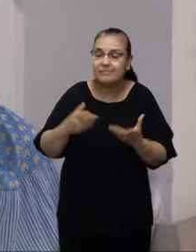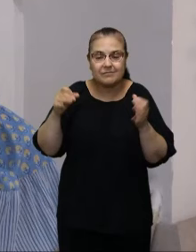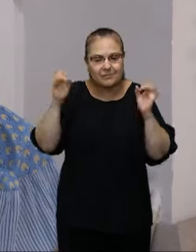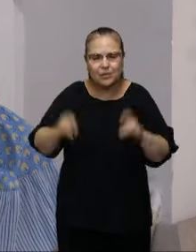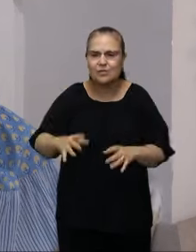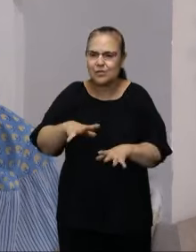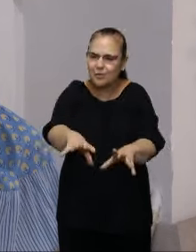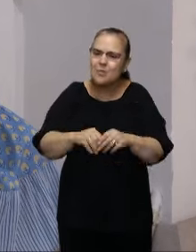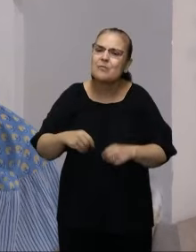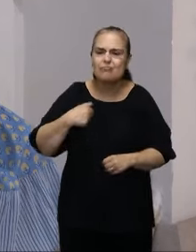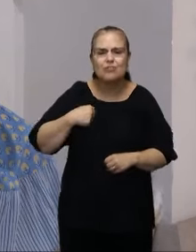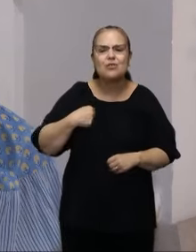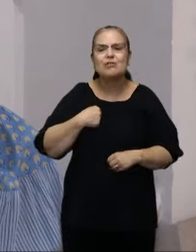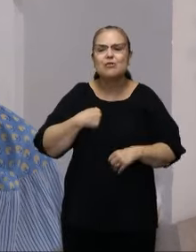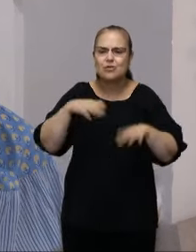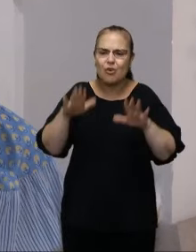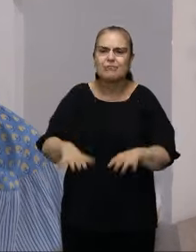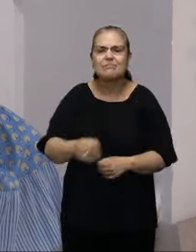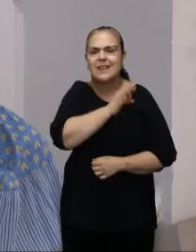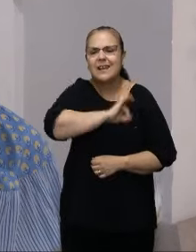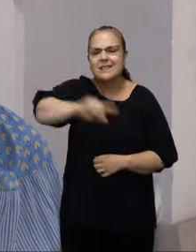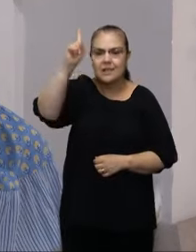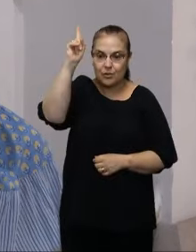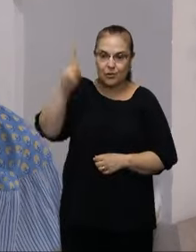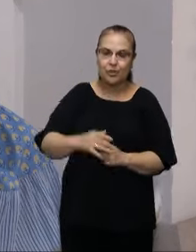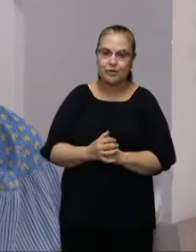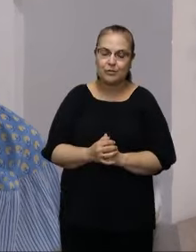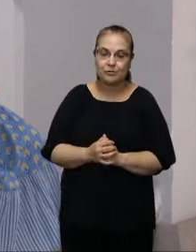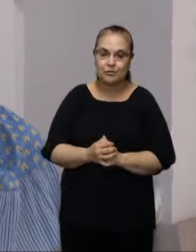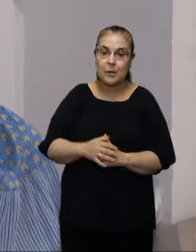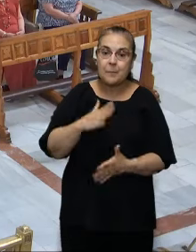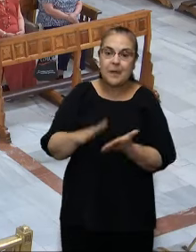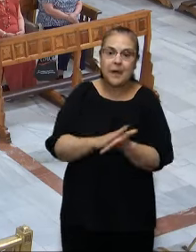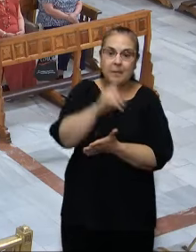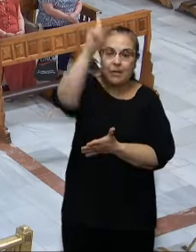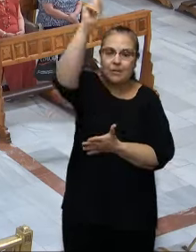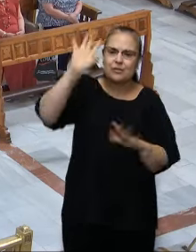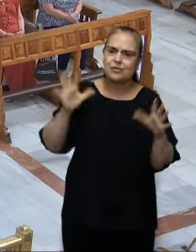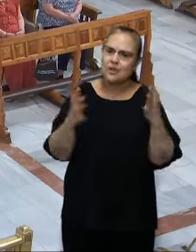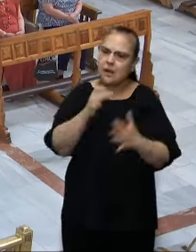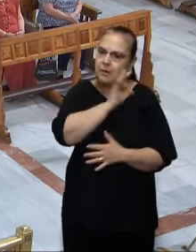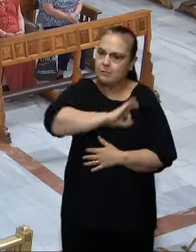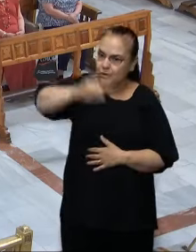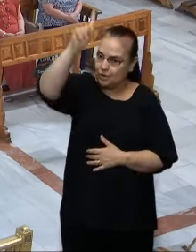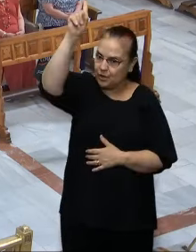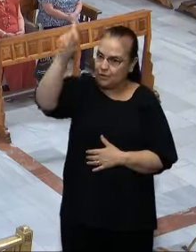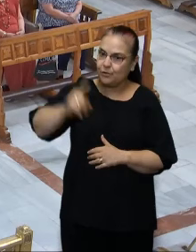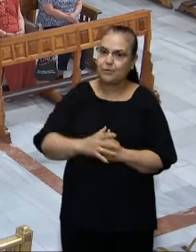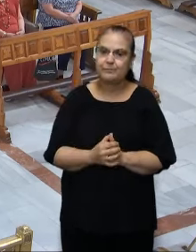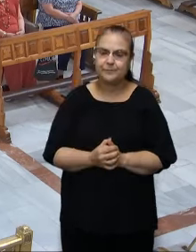que yo soy el Señor Dios. Palabra de Dios.